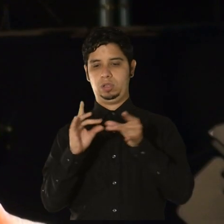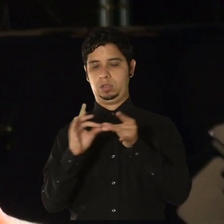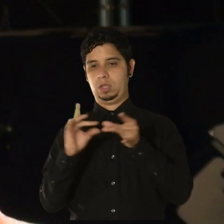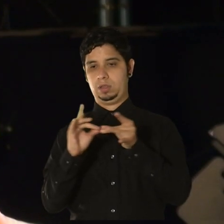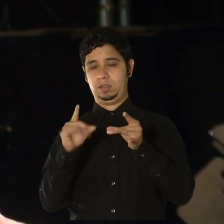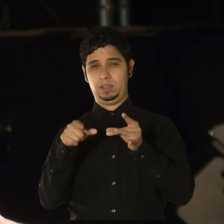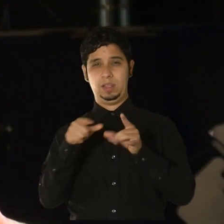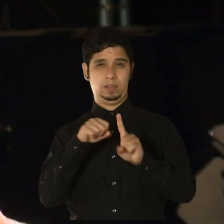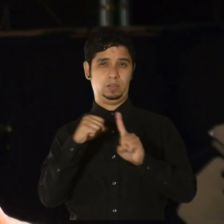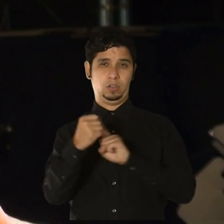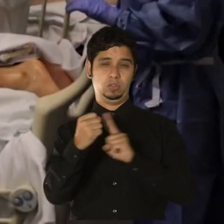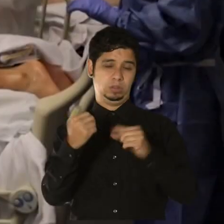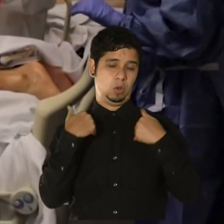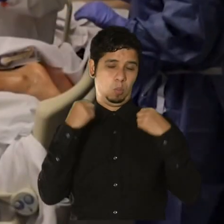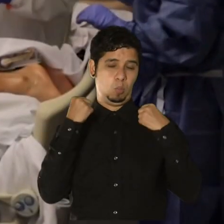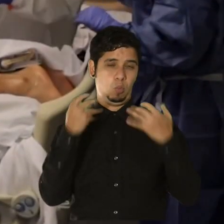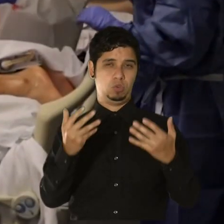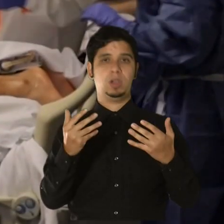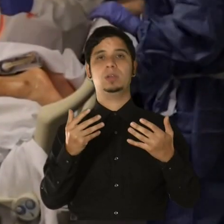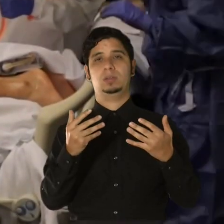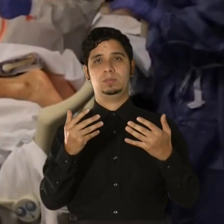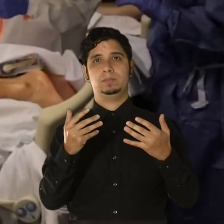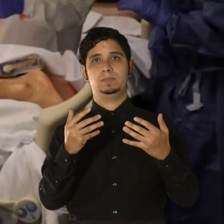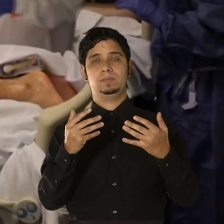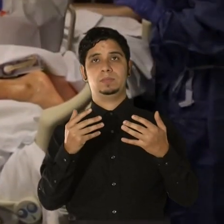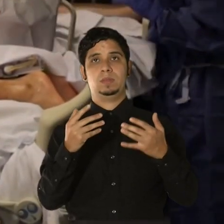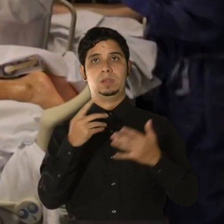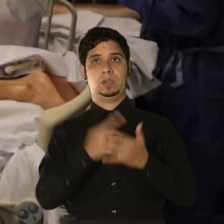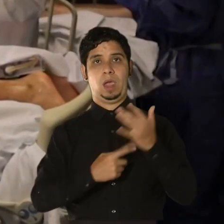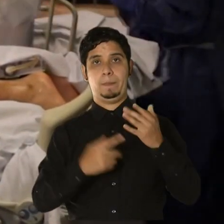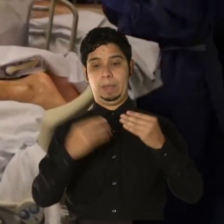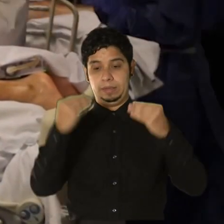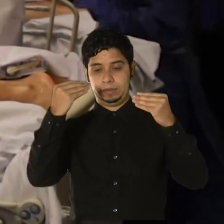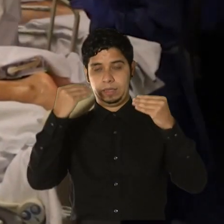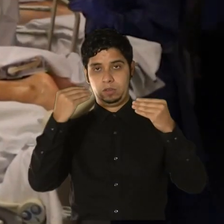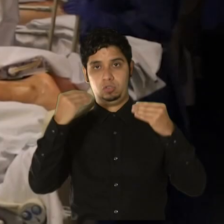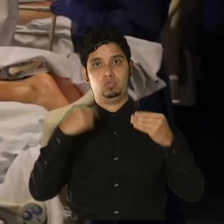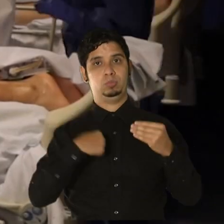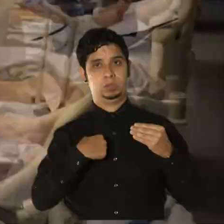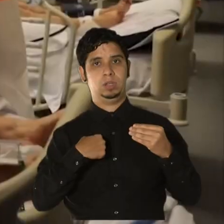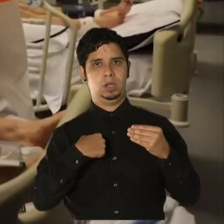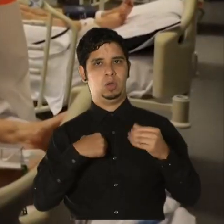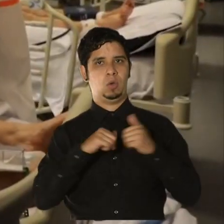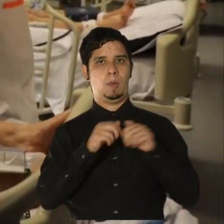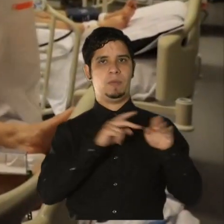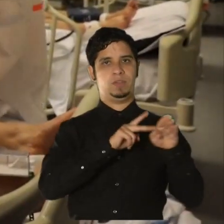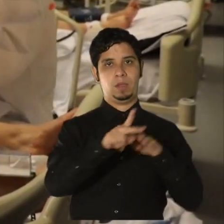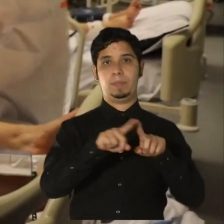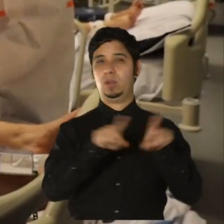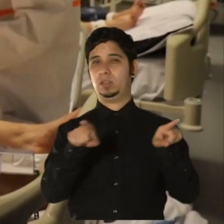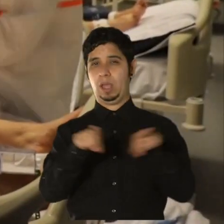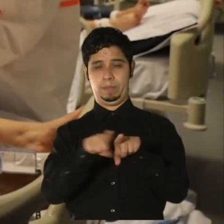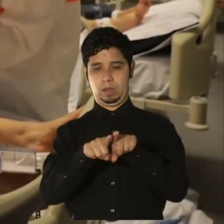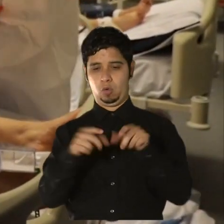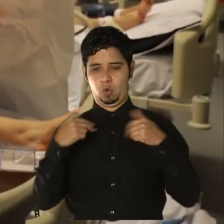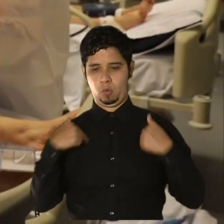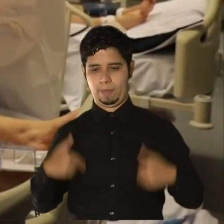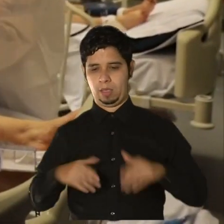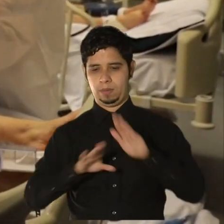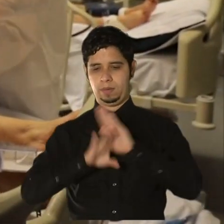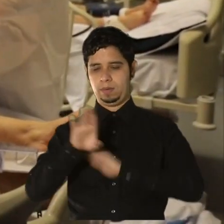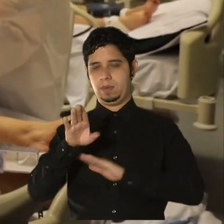de esa experiencia, que en la cual a mí me fortaleció no solamente como profesional, sino también como ser humano. Nosotros